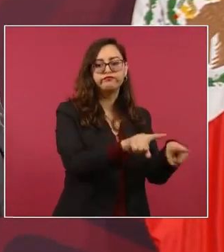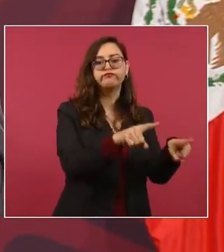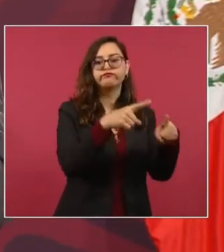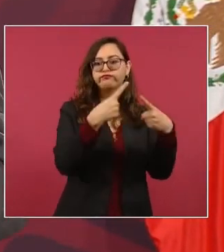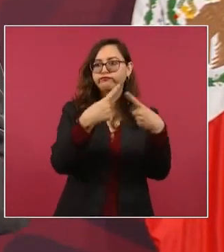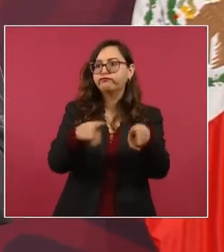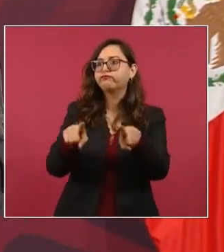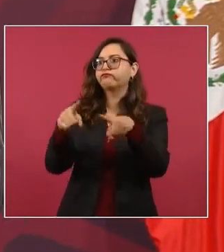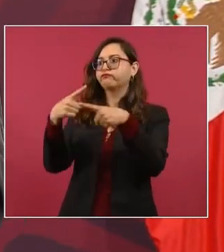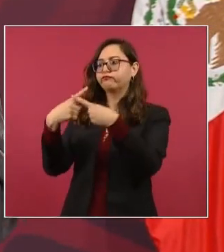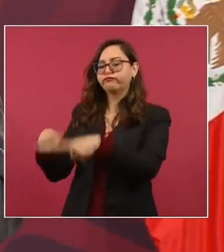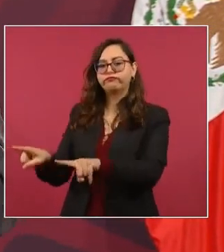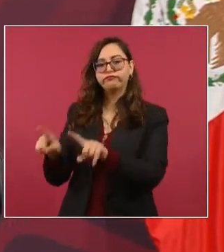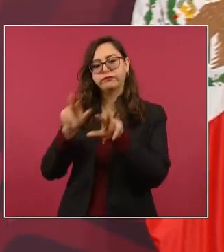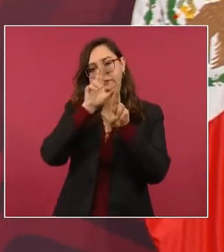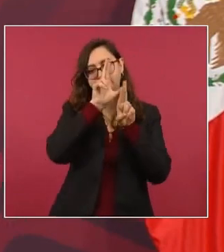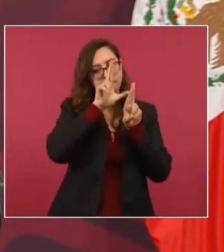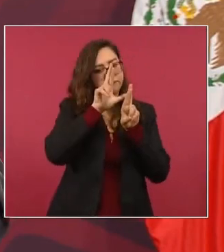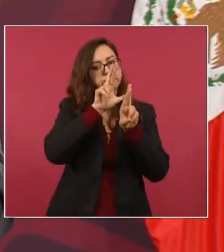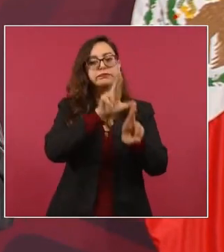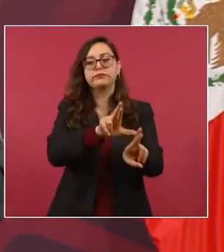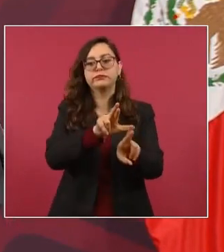Pero sí,